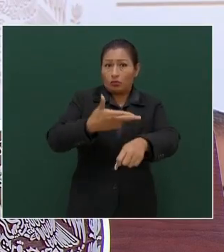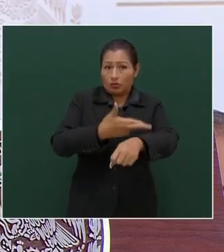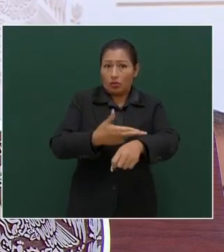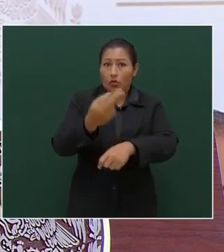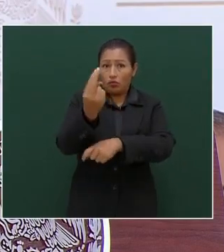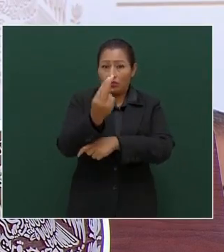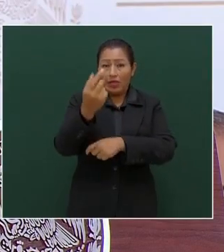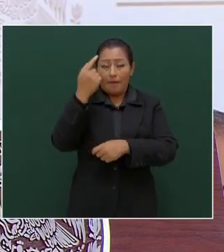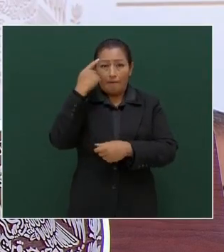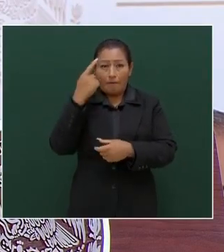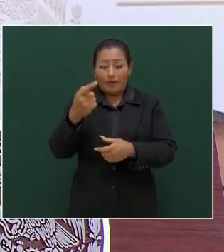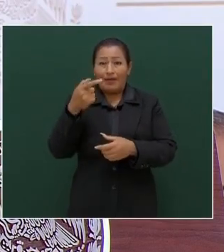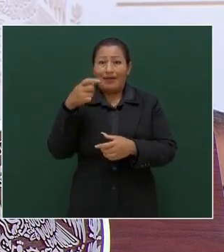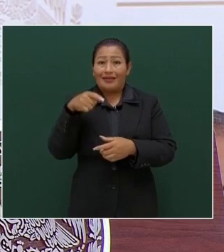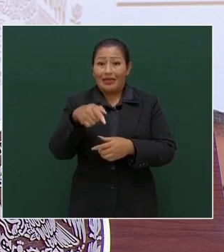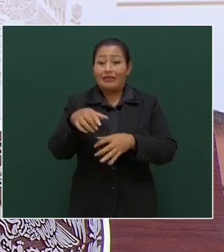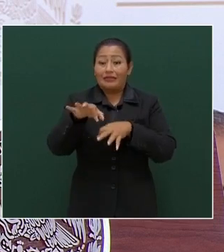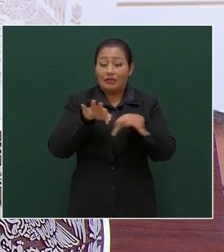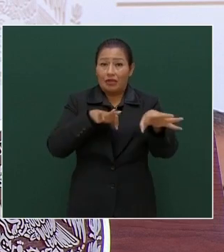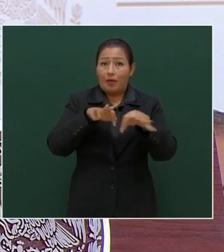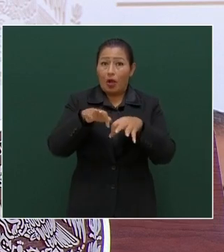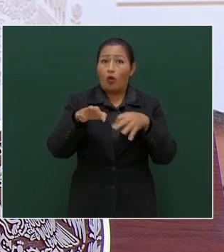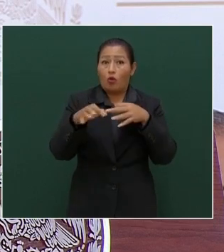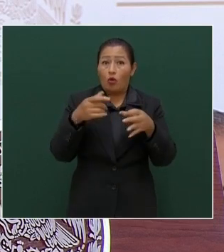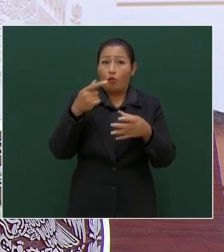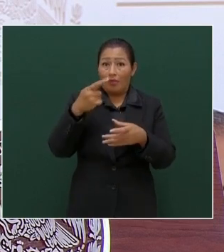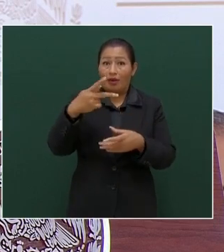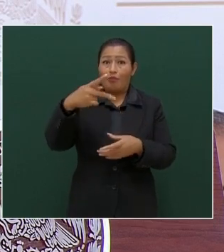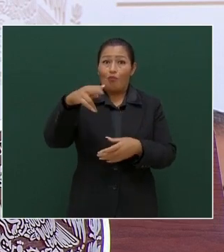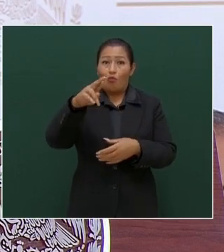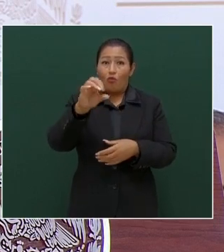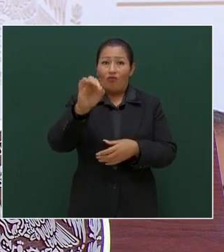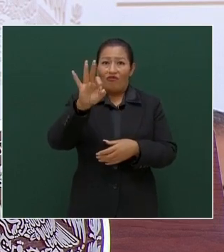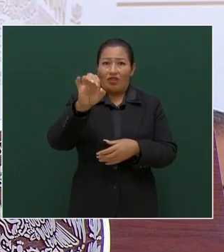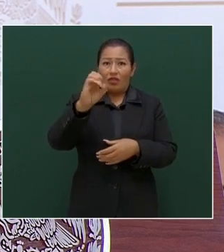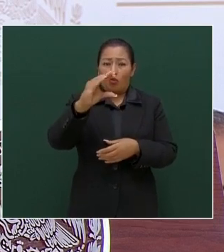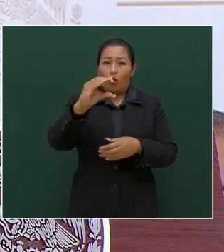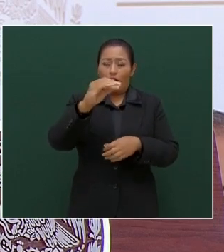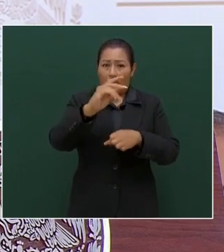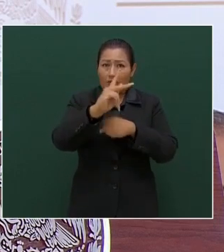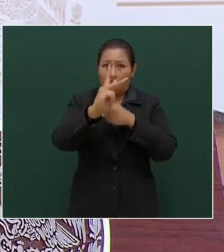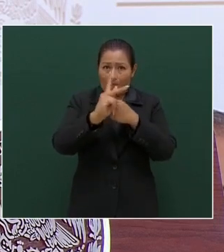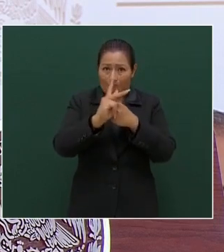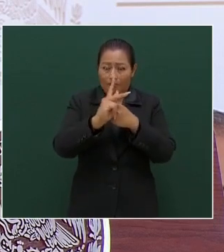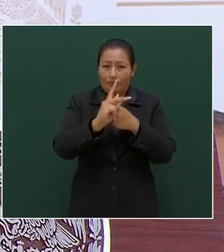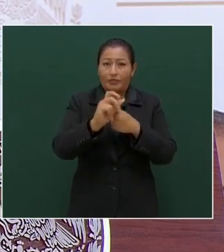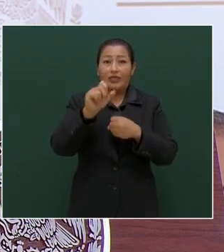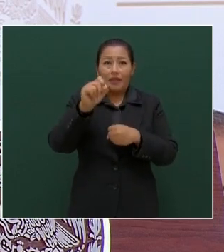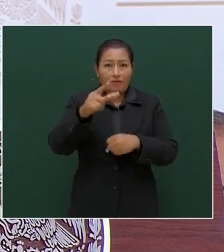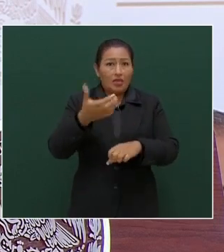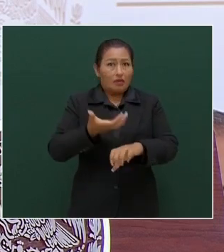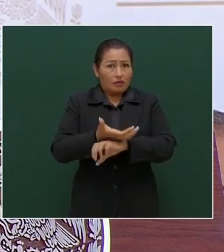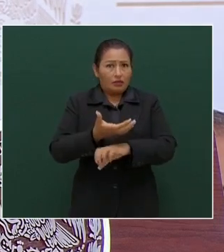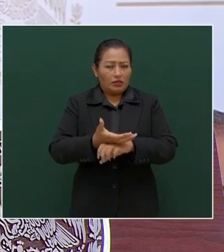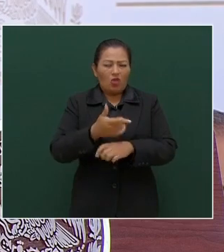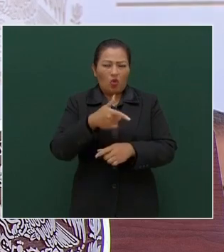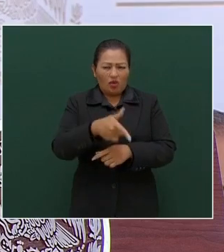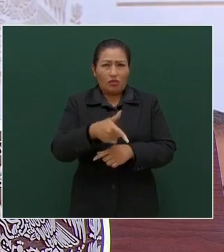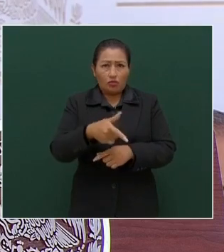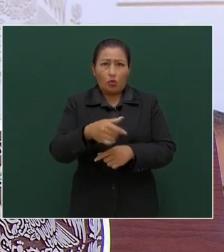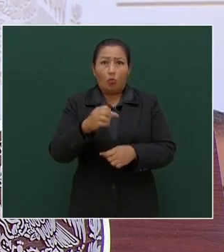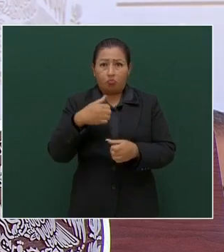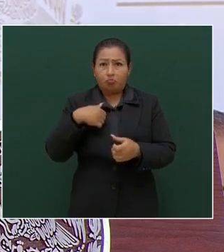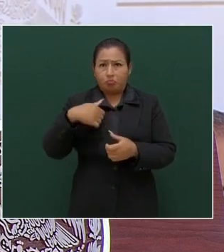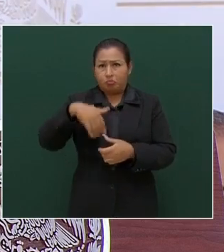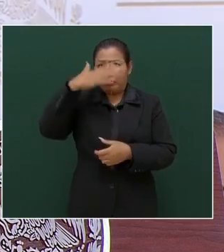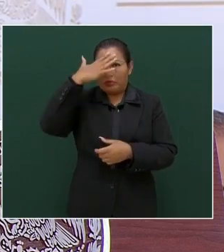optimizar el trabajo de la Profeco en todo el país. Y en el caso de Sonora es algo curioso, como el